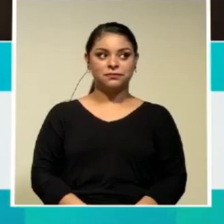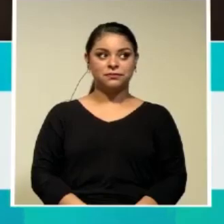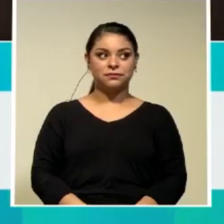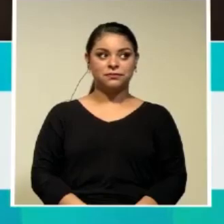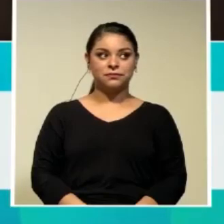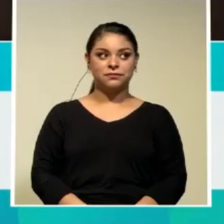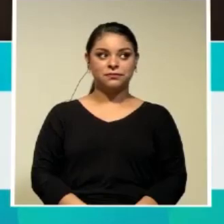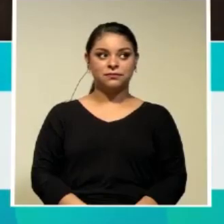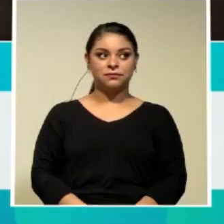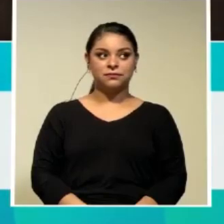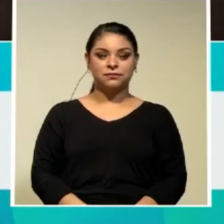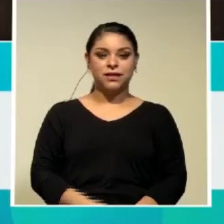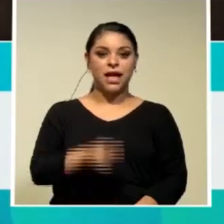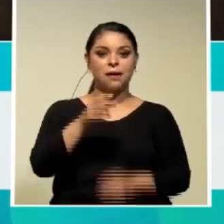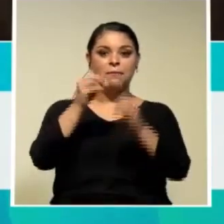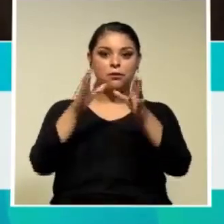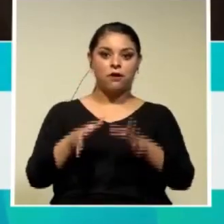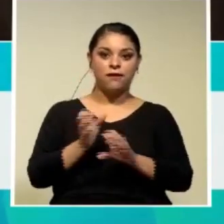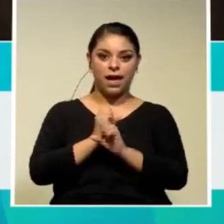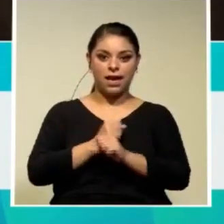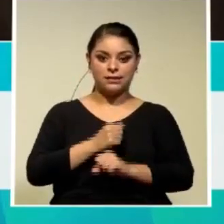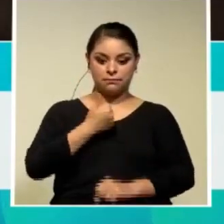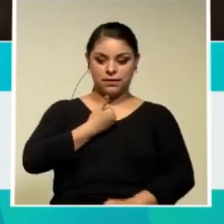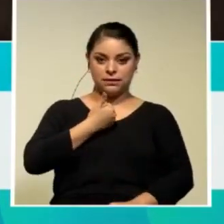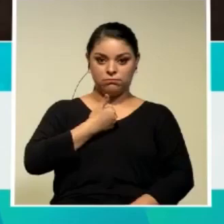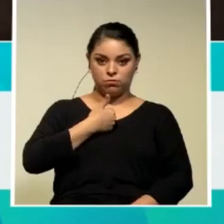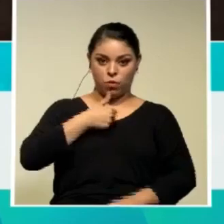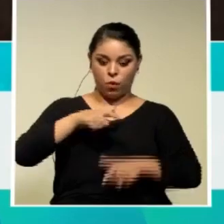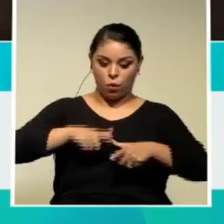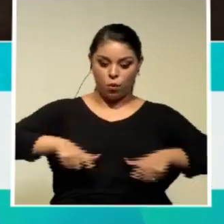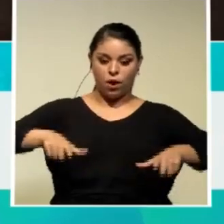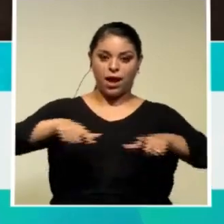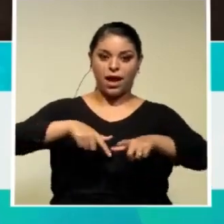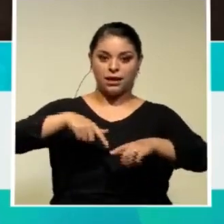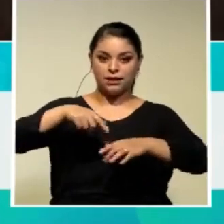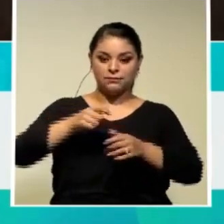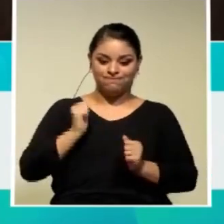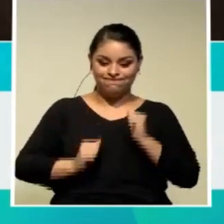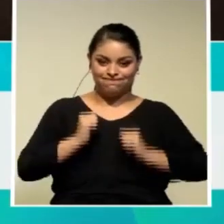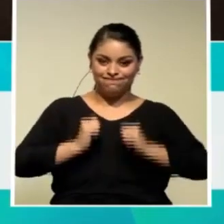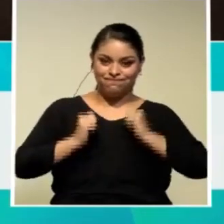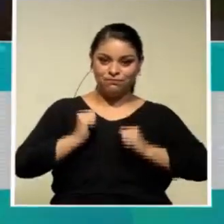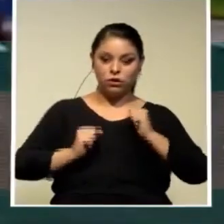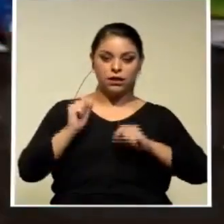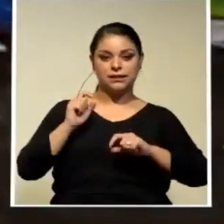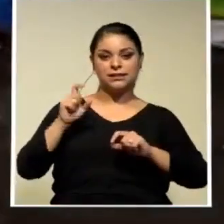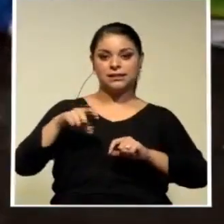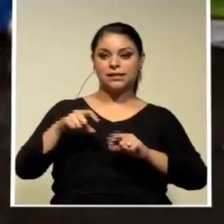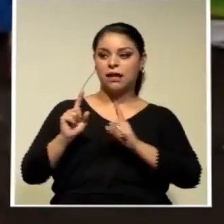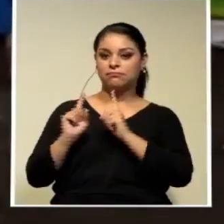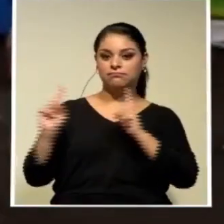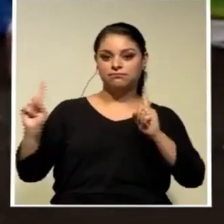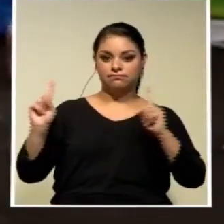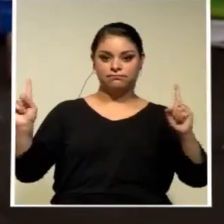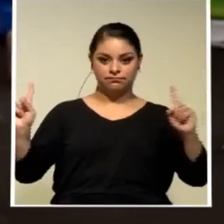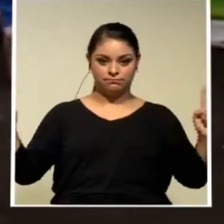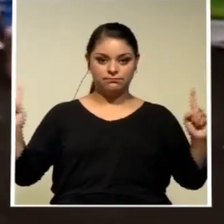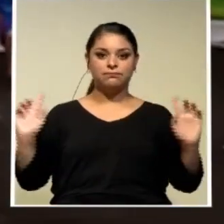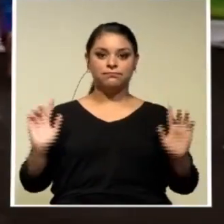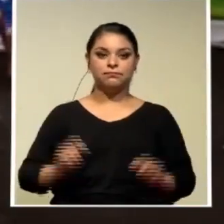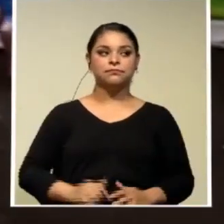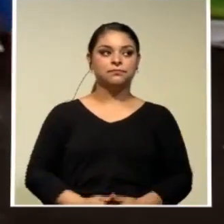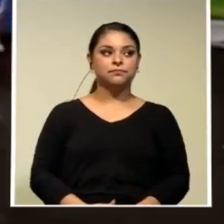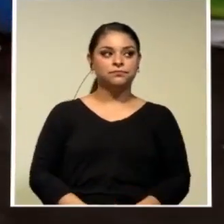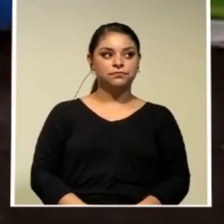Ah, es que el profe Gabriel lo hace en una sola posición porque ajá. ellos no tienen que guardar distanciamiento,